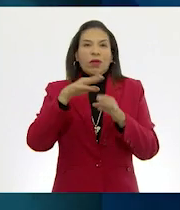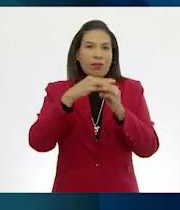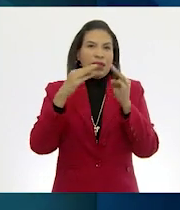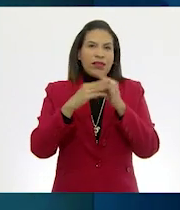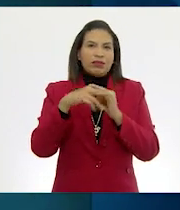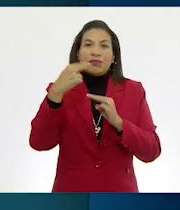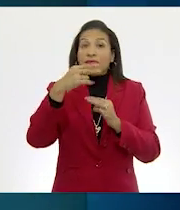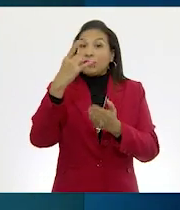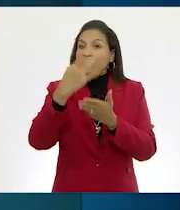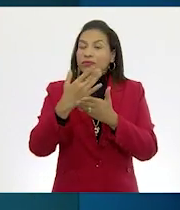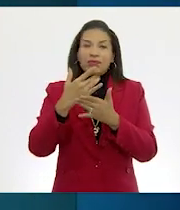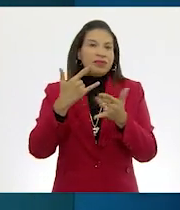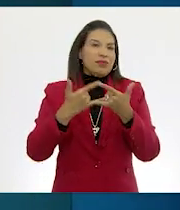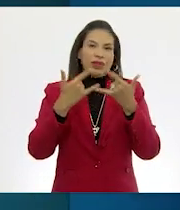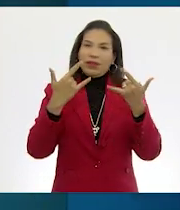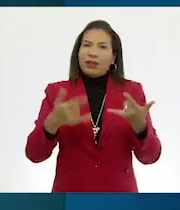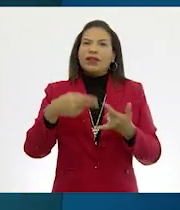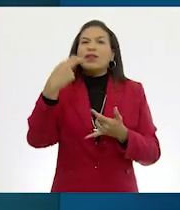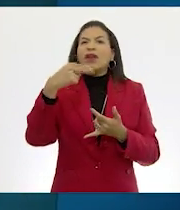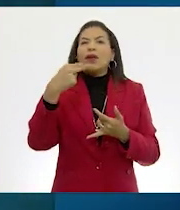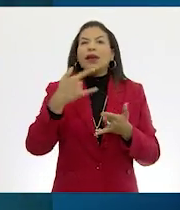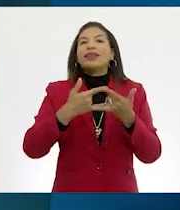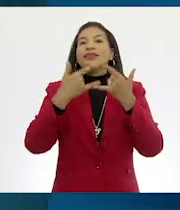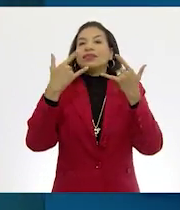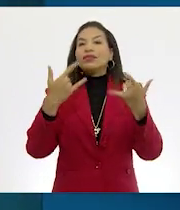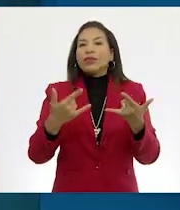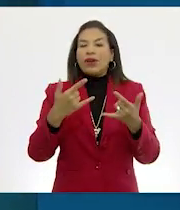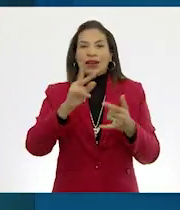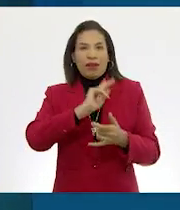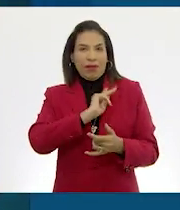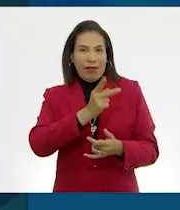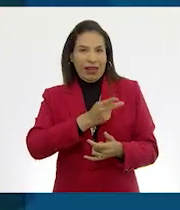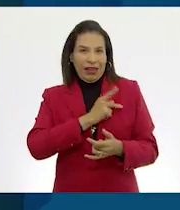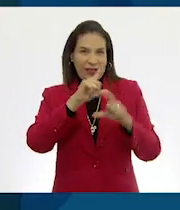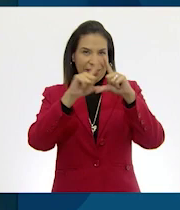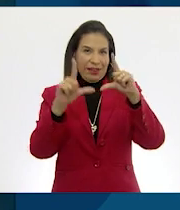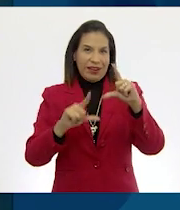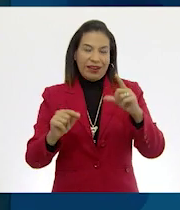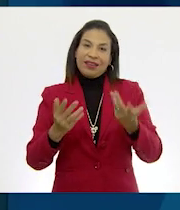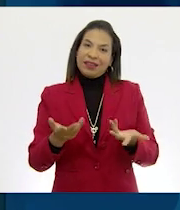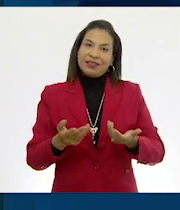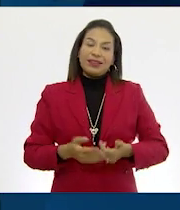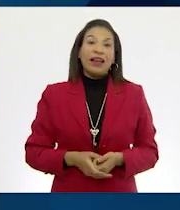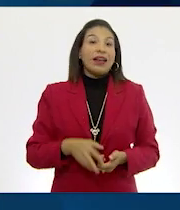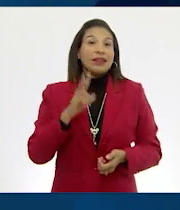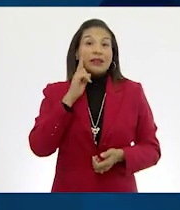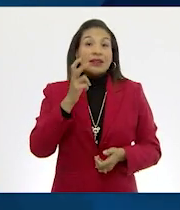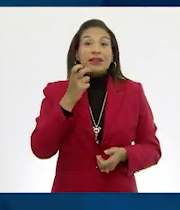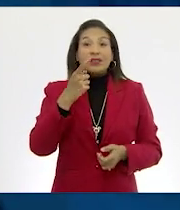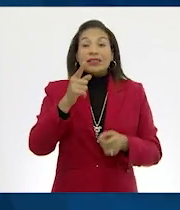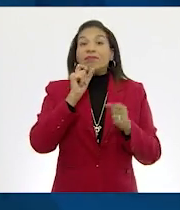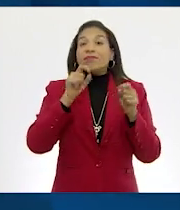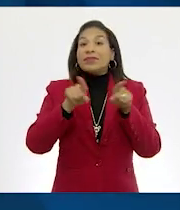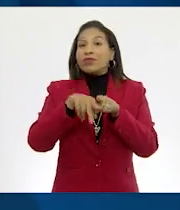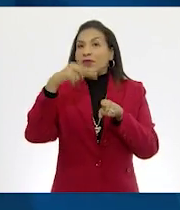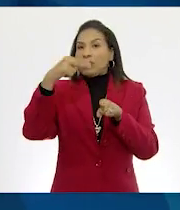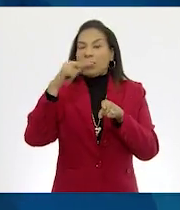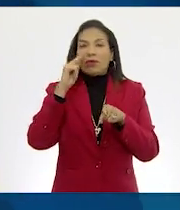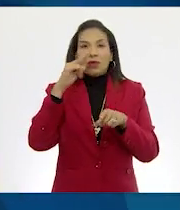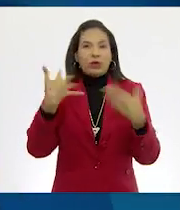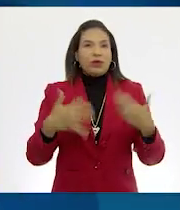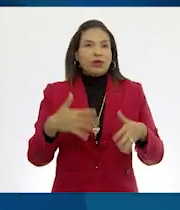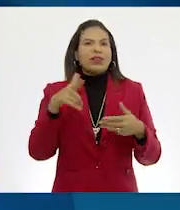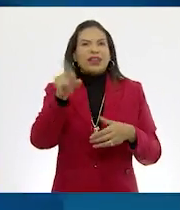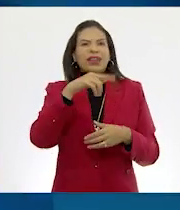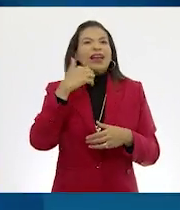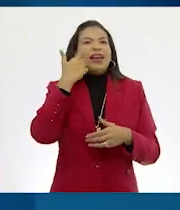no se llamaba solo historia, sino que se llamaba historia patria. ¡Guau! Vaya. Desde el mismo nombre se notaba